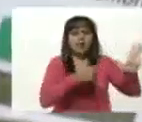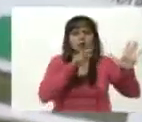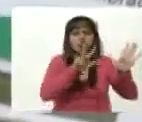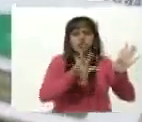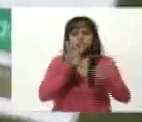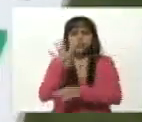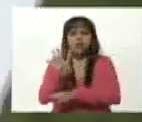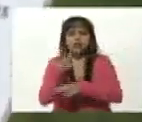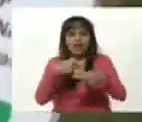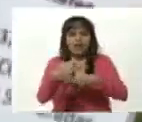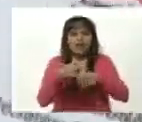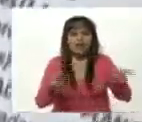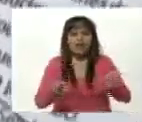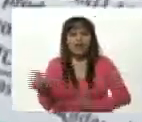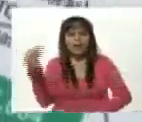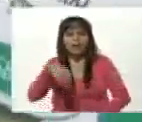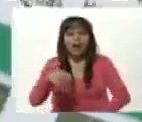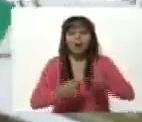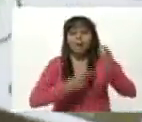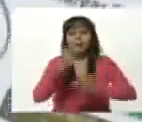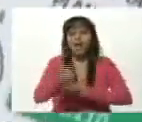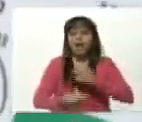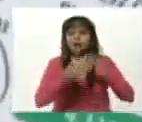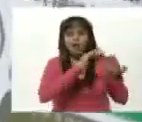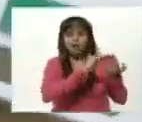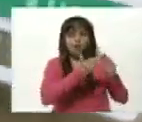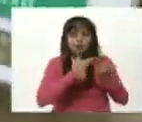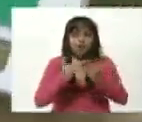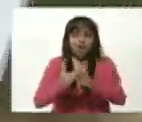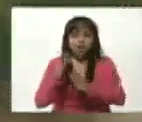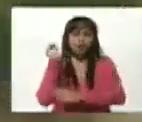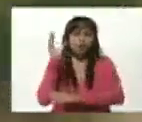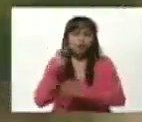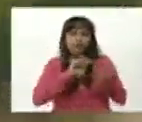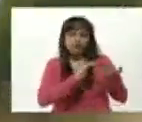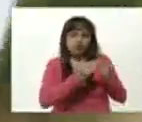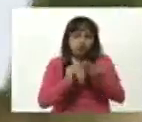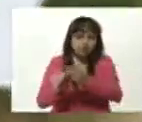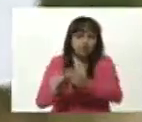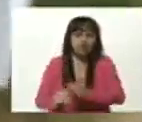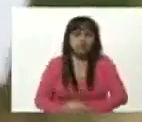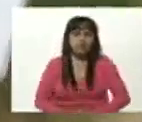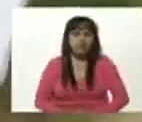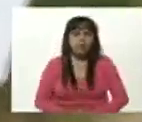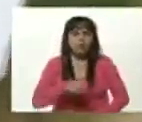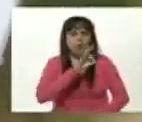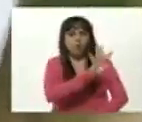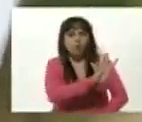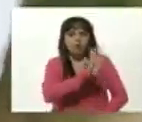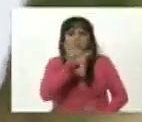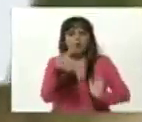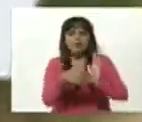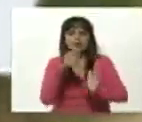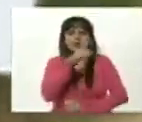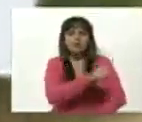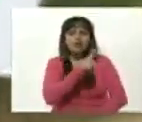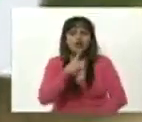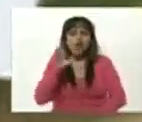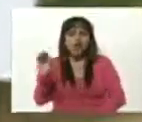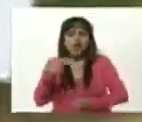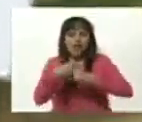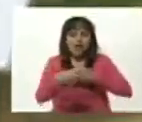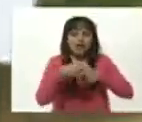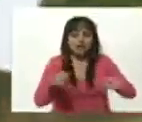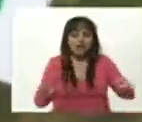174.684 hectáreas. Y el plan comunal, consejos comunales, comunas, 4.110 hectáreas. Todo